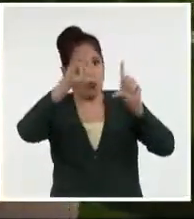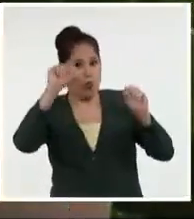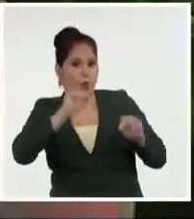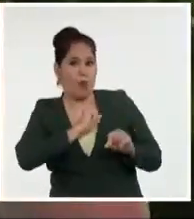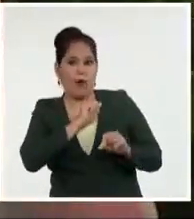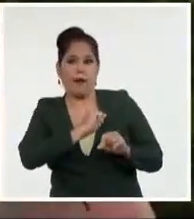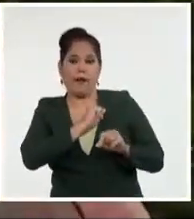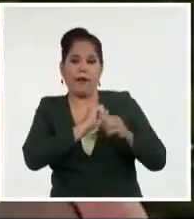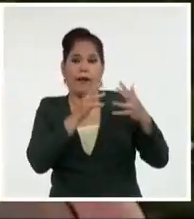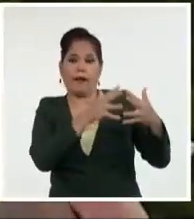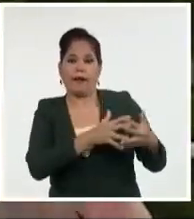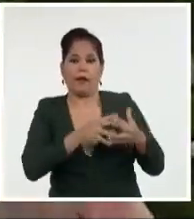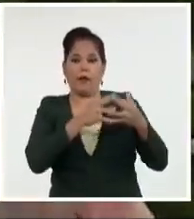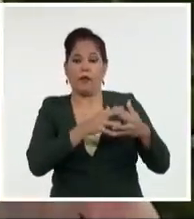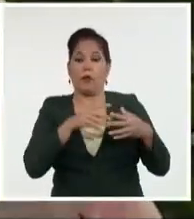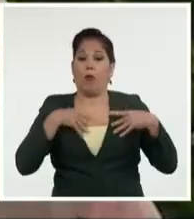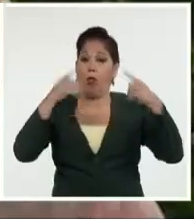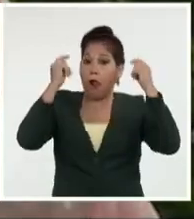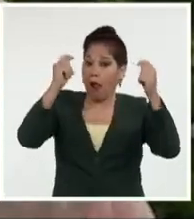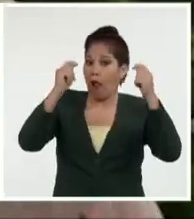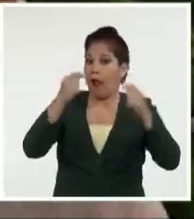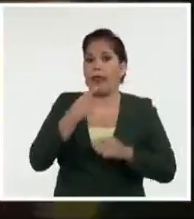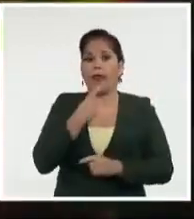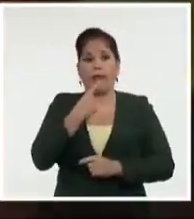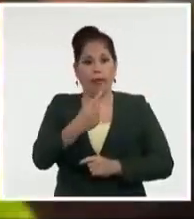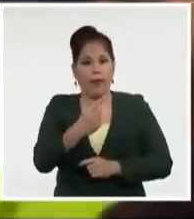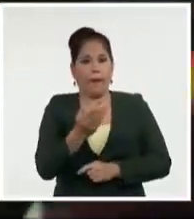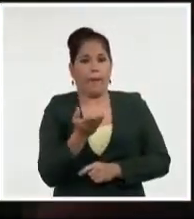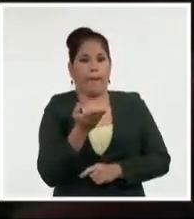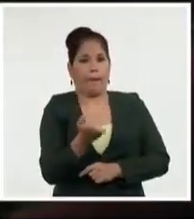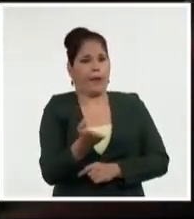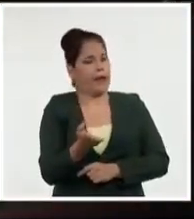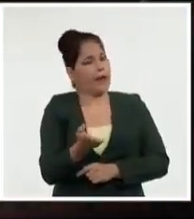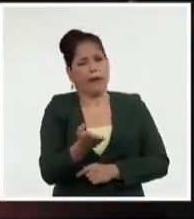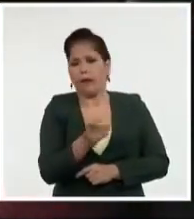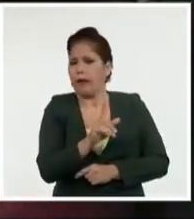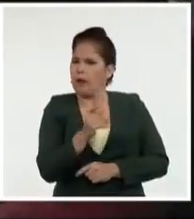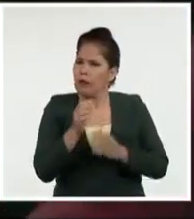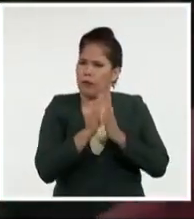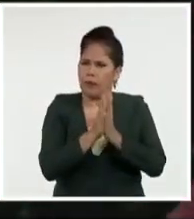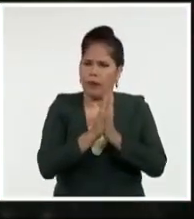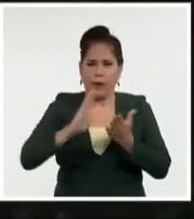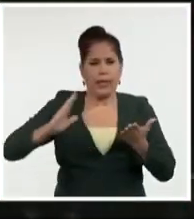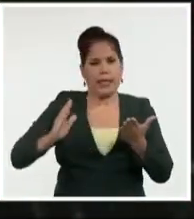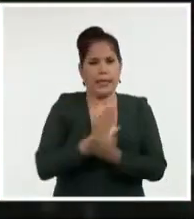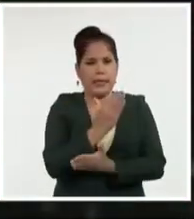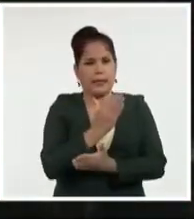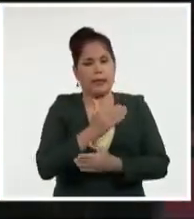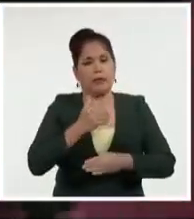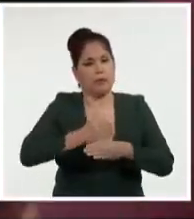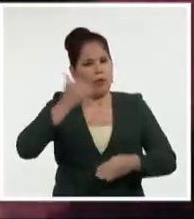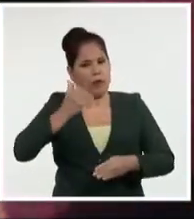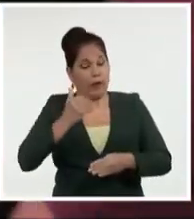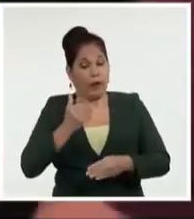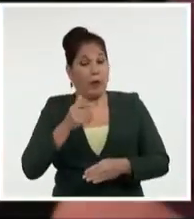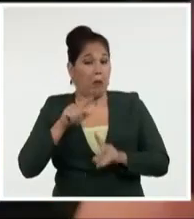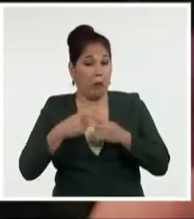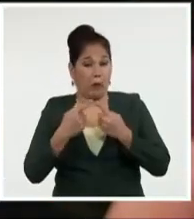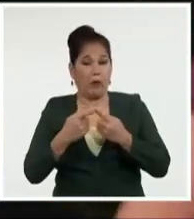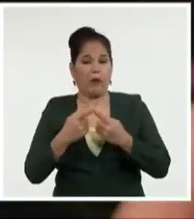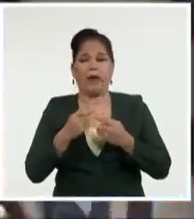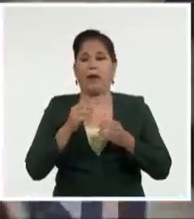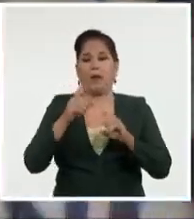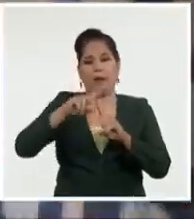con Cuba, los manifestantes expresaron una demanda que genera muchas reacciones en una ciudad como Miami, donde los medios de comunicación